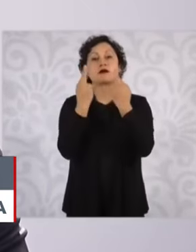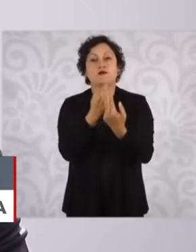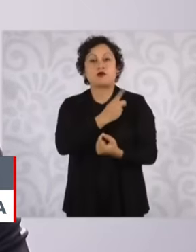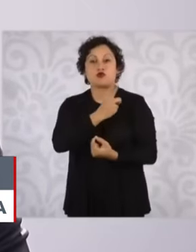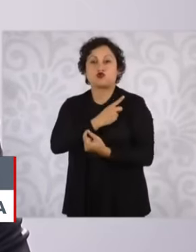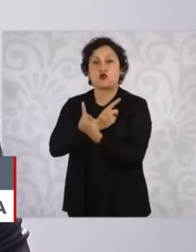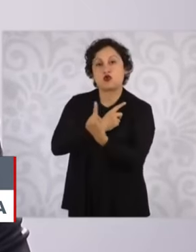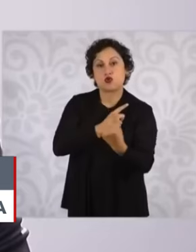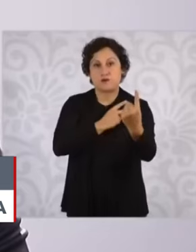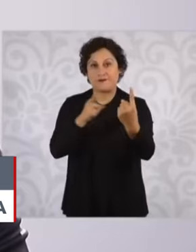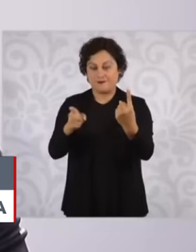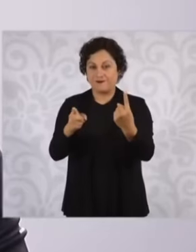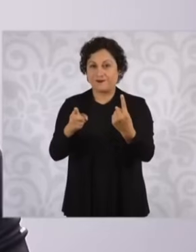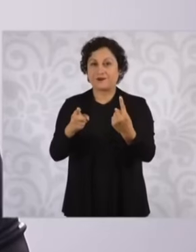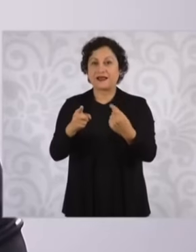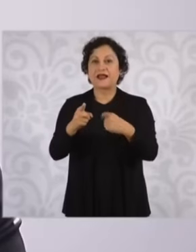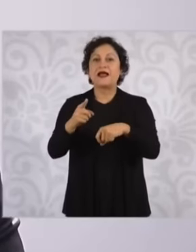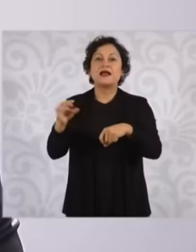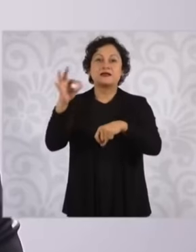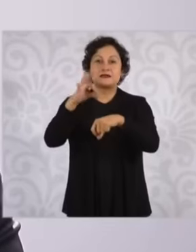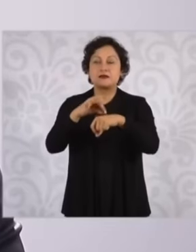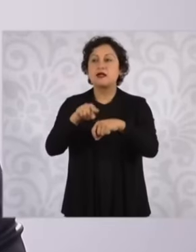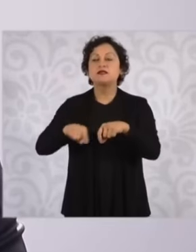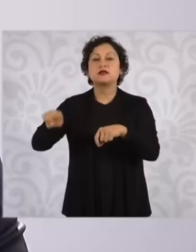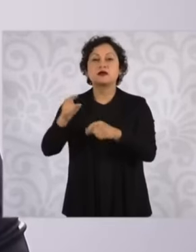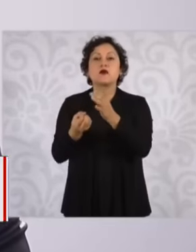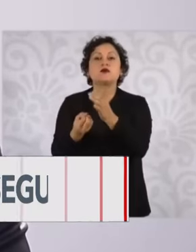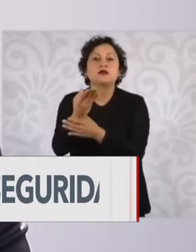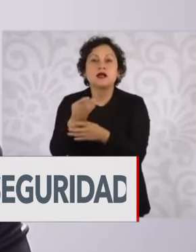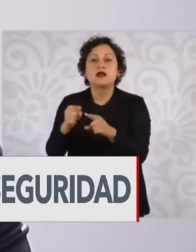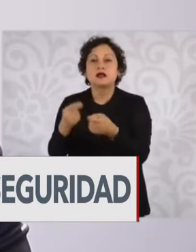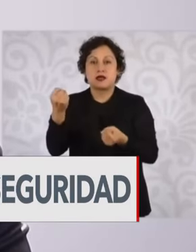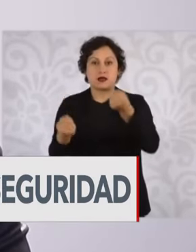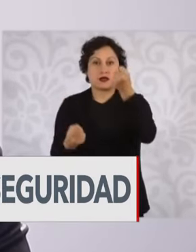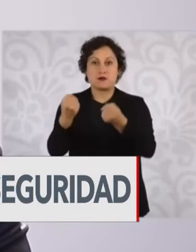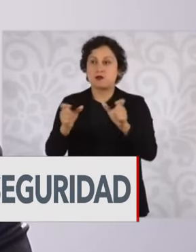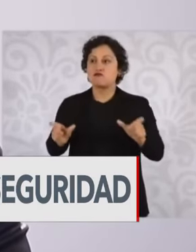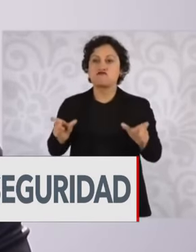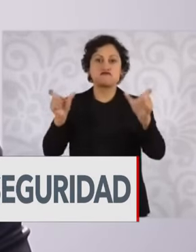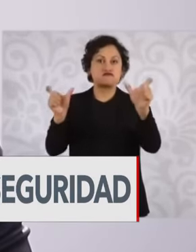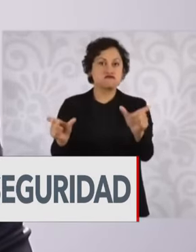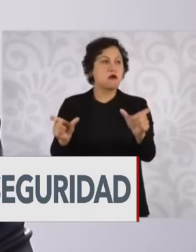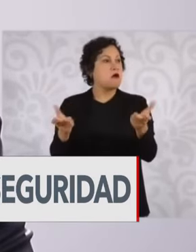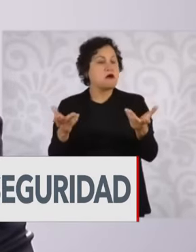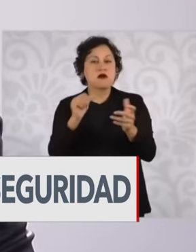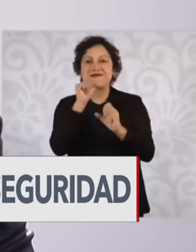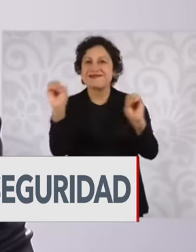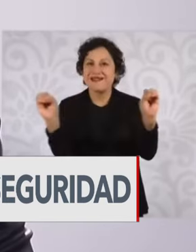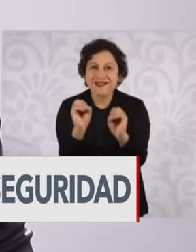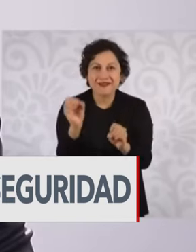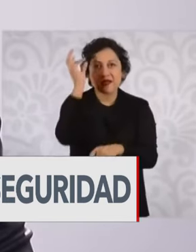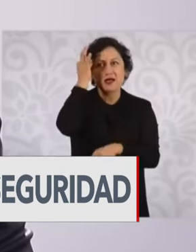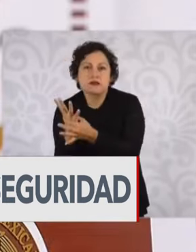sale de Chilpancingo y se va rumbo a Petaquillas en su camioneta, sin escoltas, sin chofer. Sabemos que iba a una